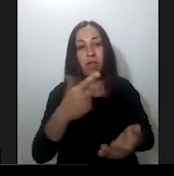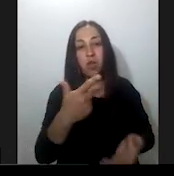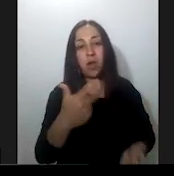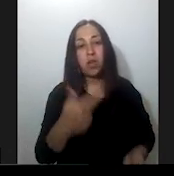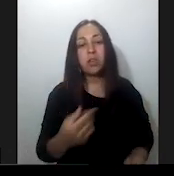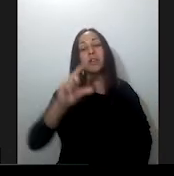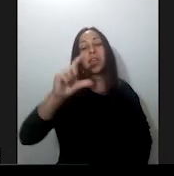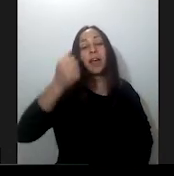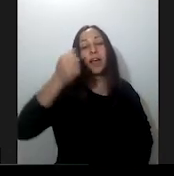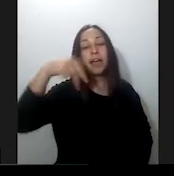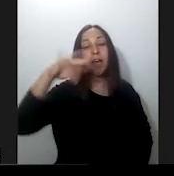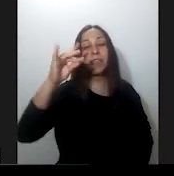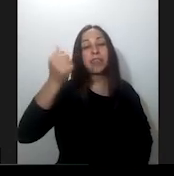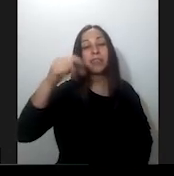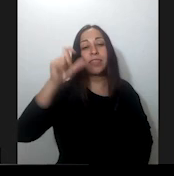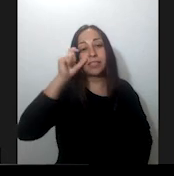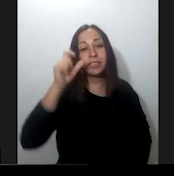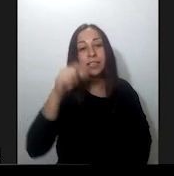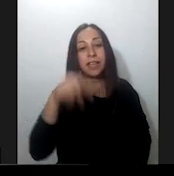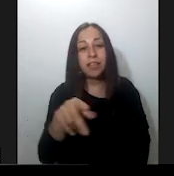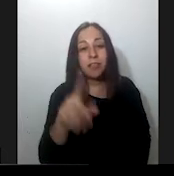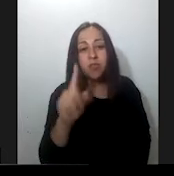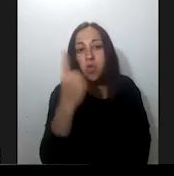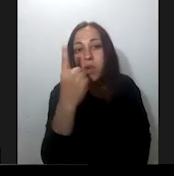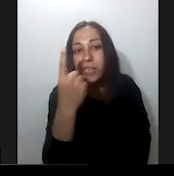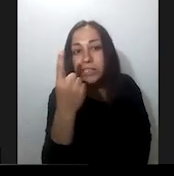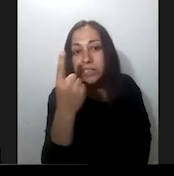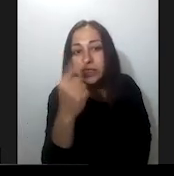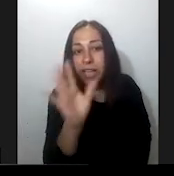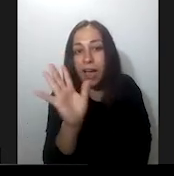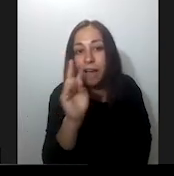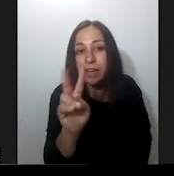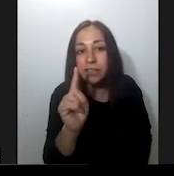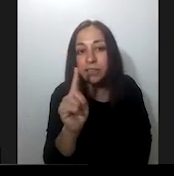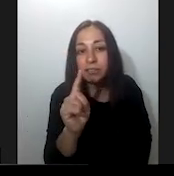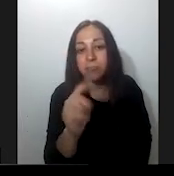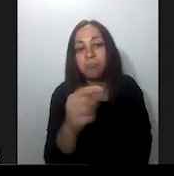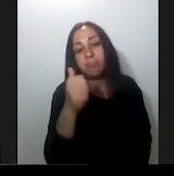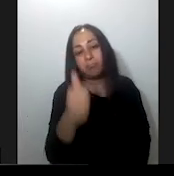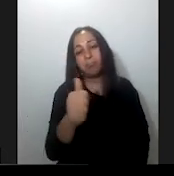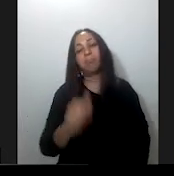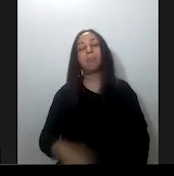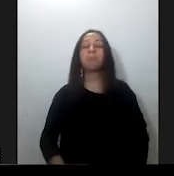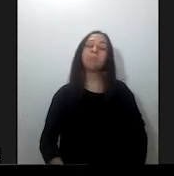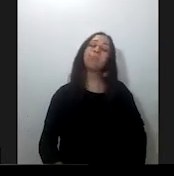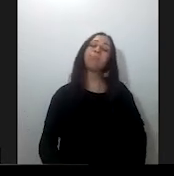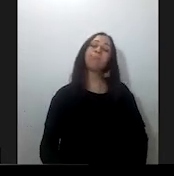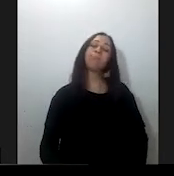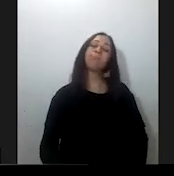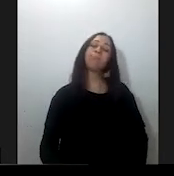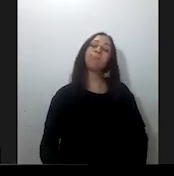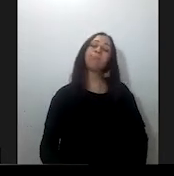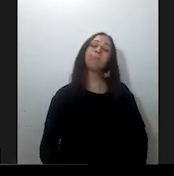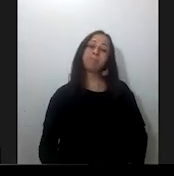duplicados. Si yo sabía que Candence está duplicado, ahora Candence debería aparecer una sola vez.